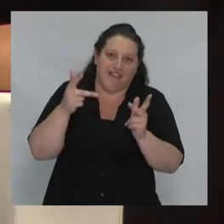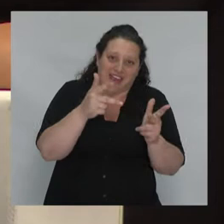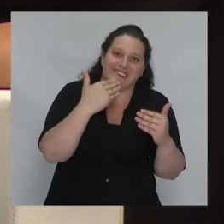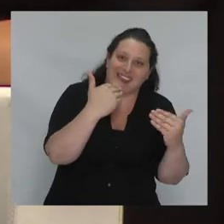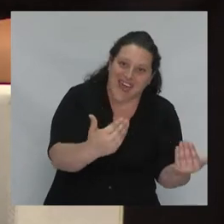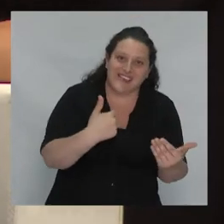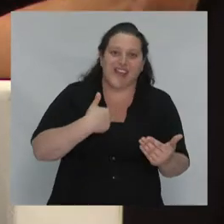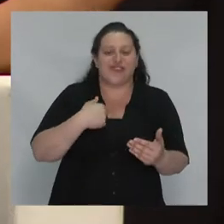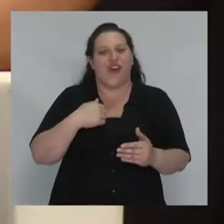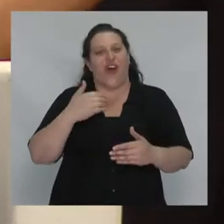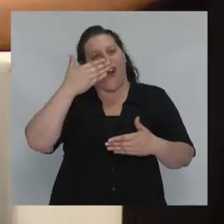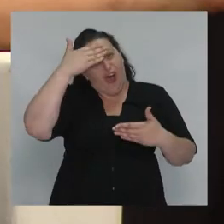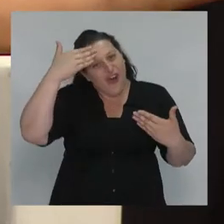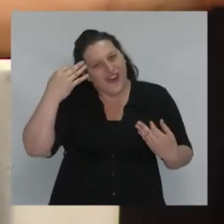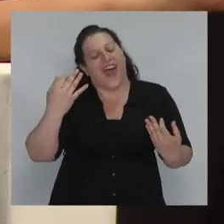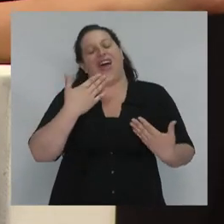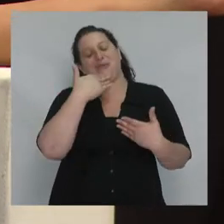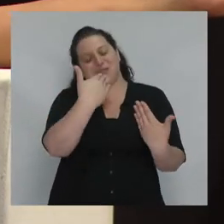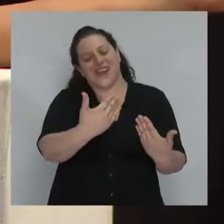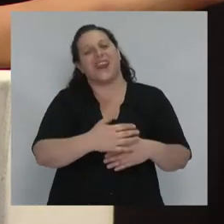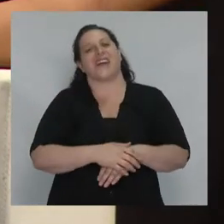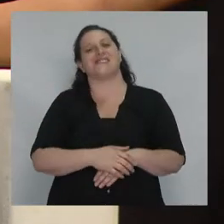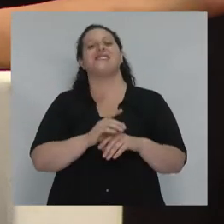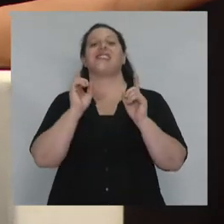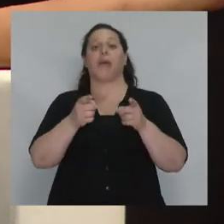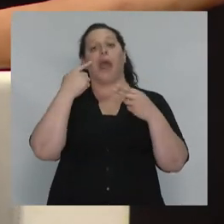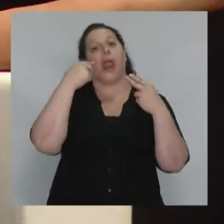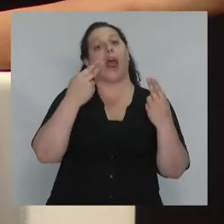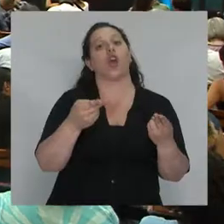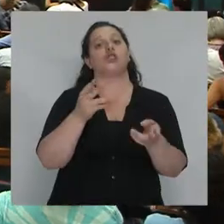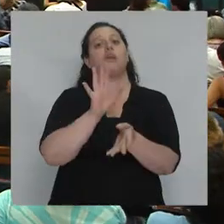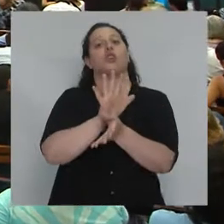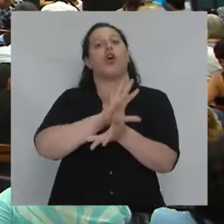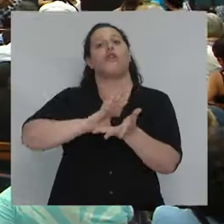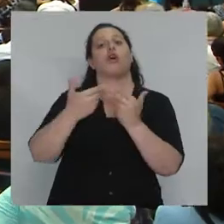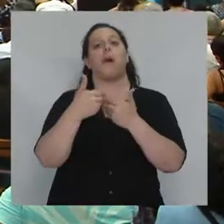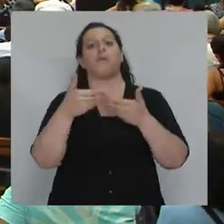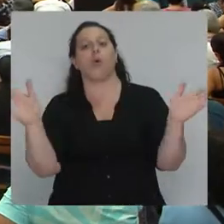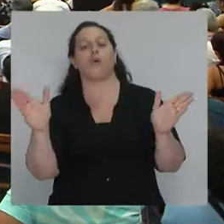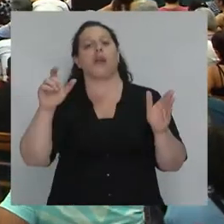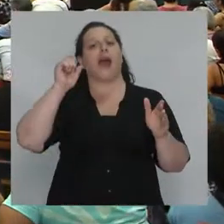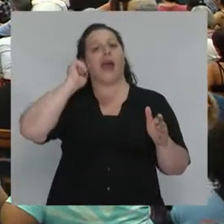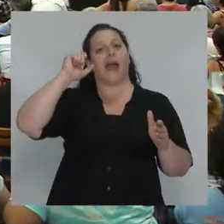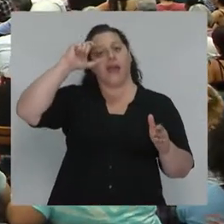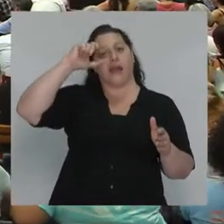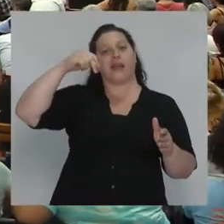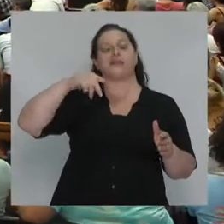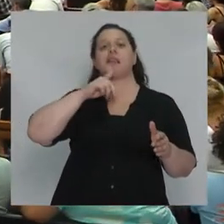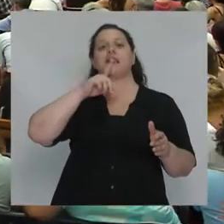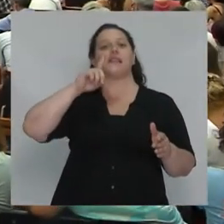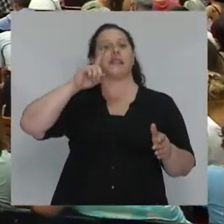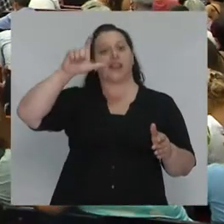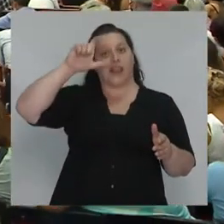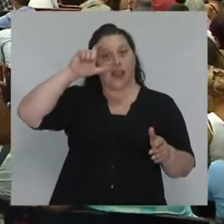la casa. Hacer un reconocimiento también público a Pablo Gentile. Creo que este es